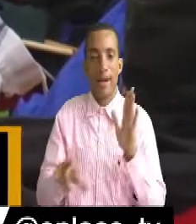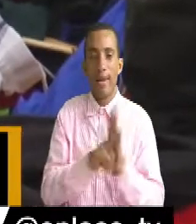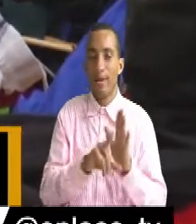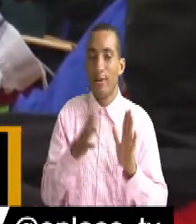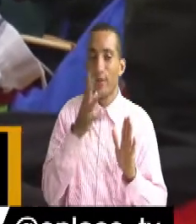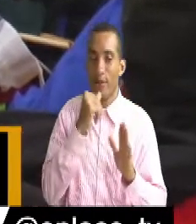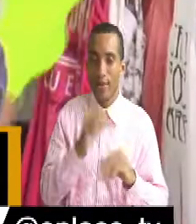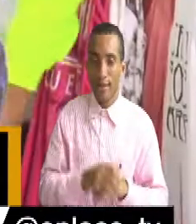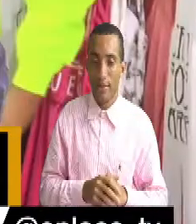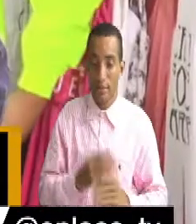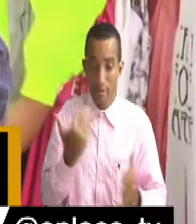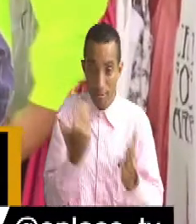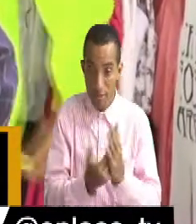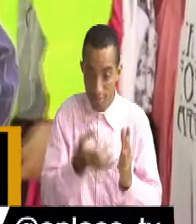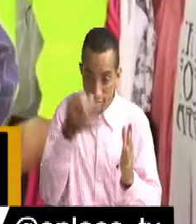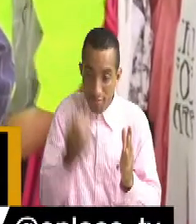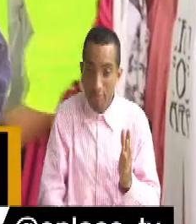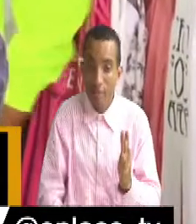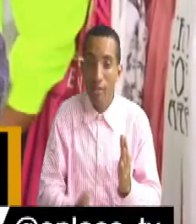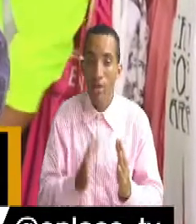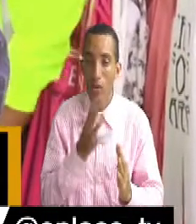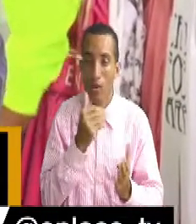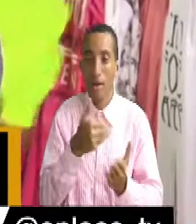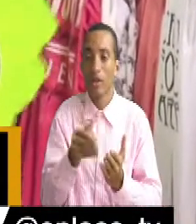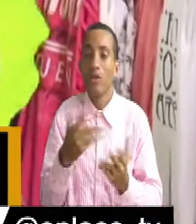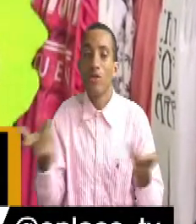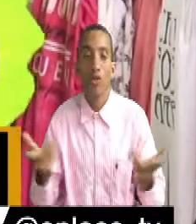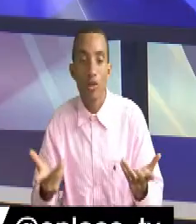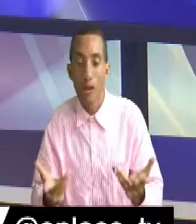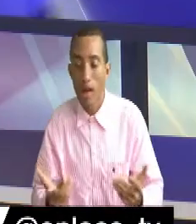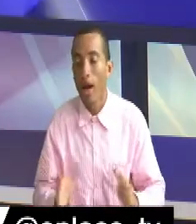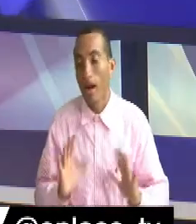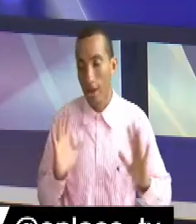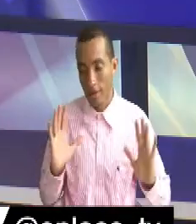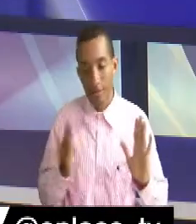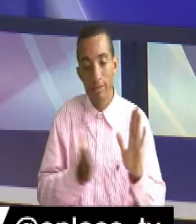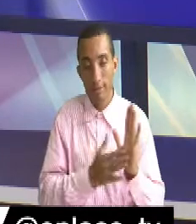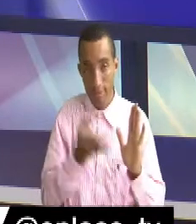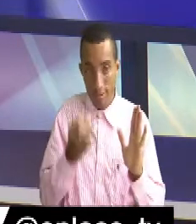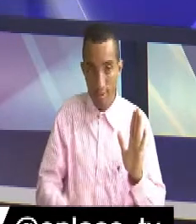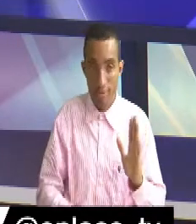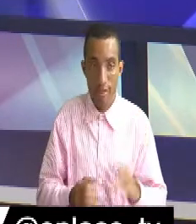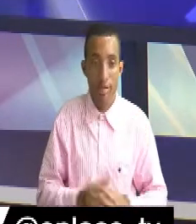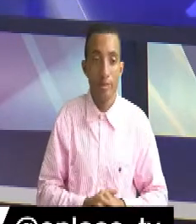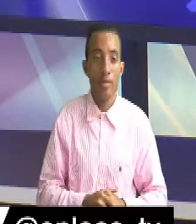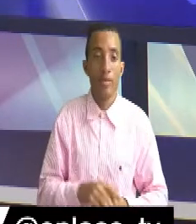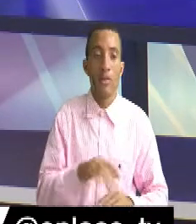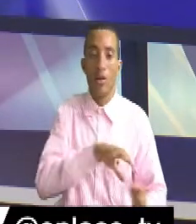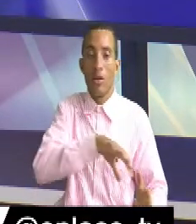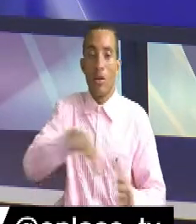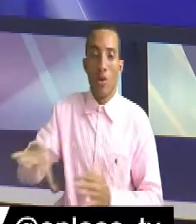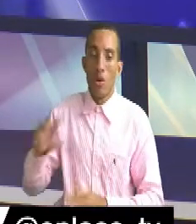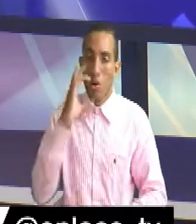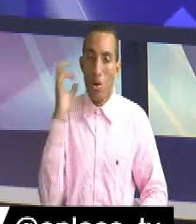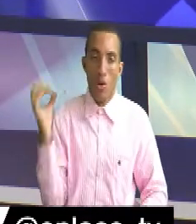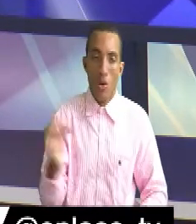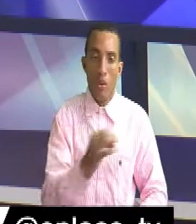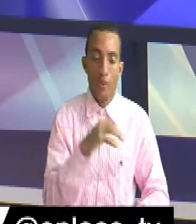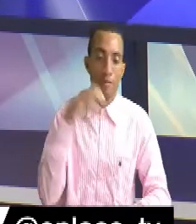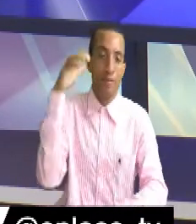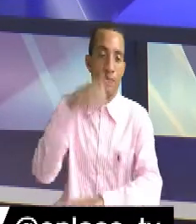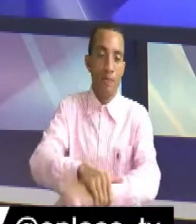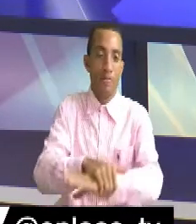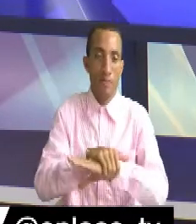pueden sustentar su compra legal o procedencia. Y fueron detenidos varios hombres que integrarían al parecer